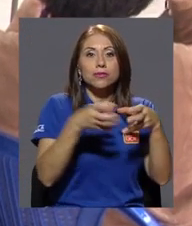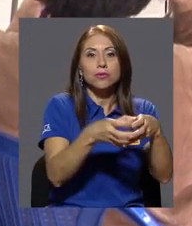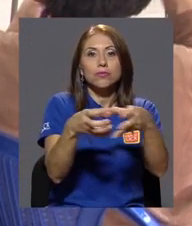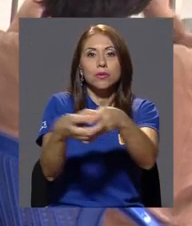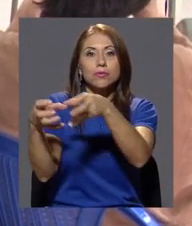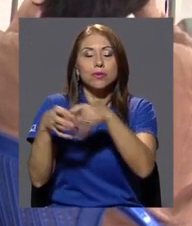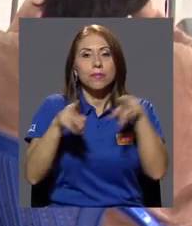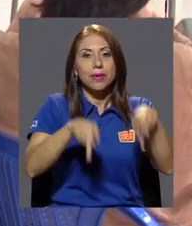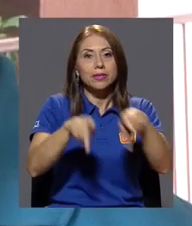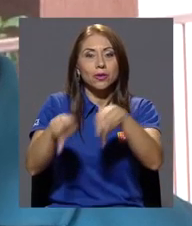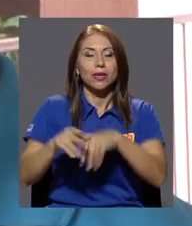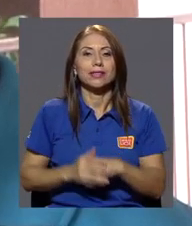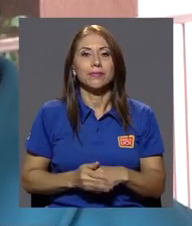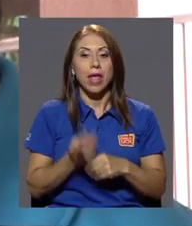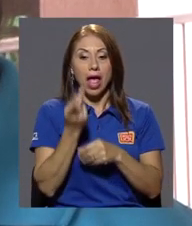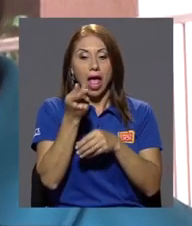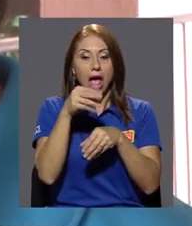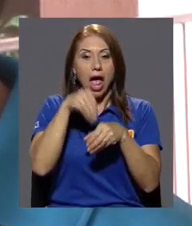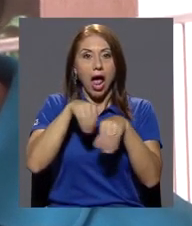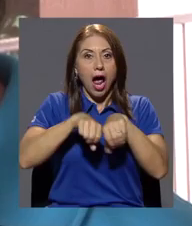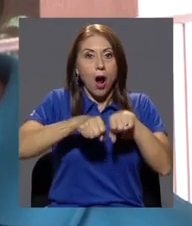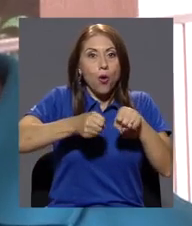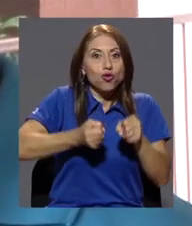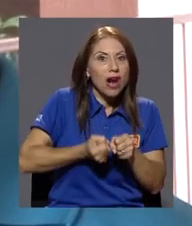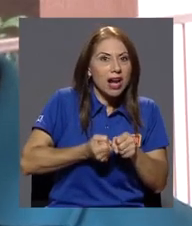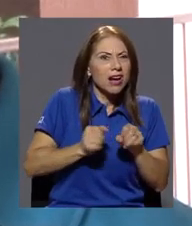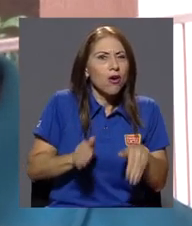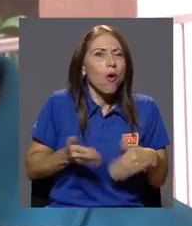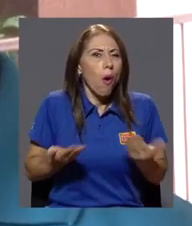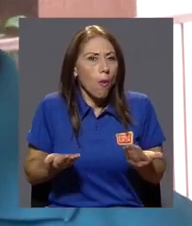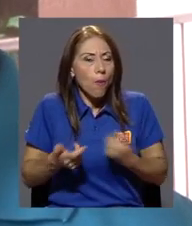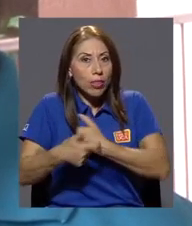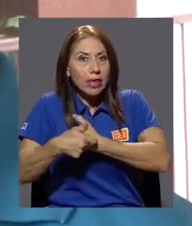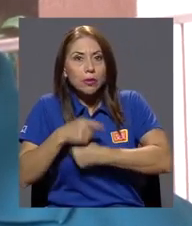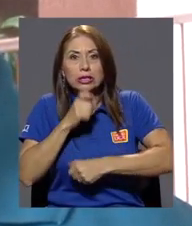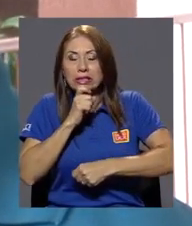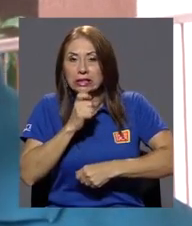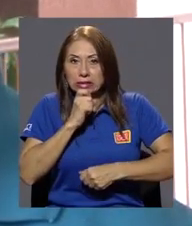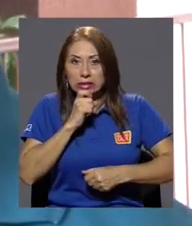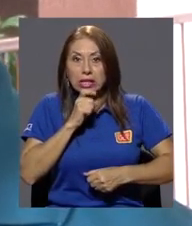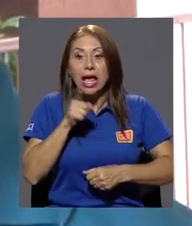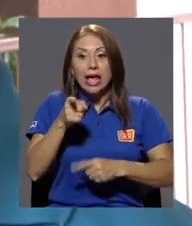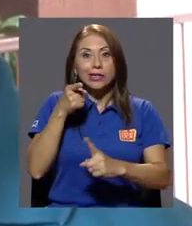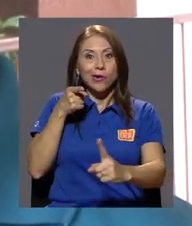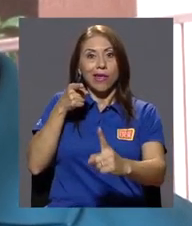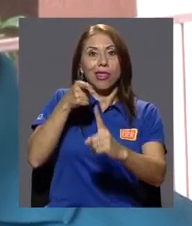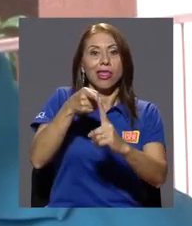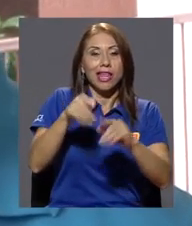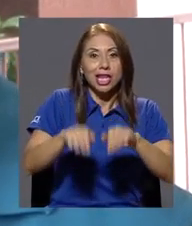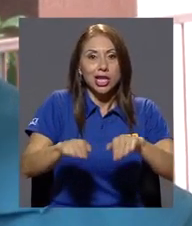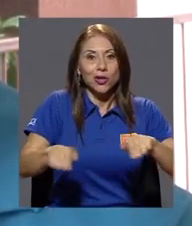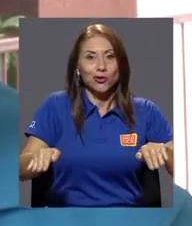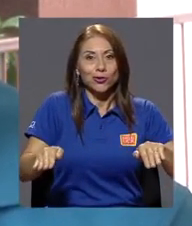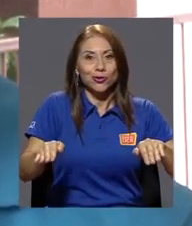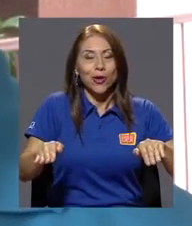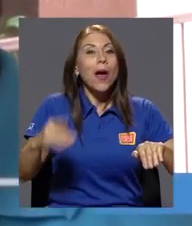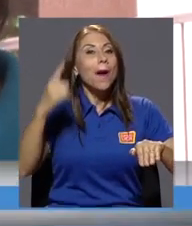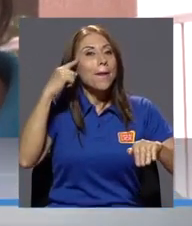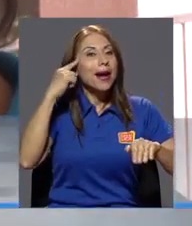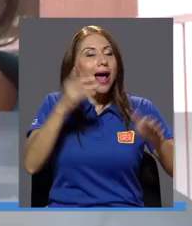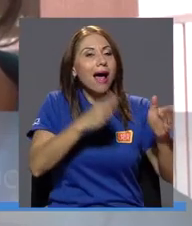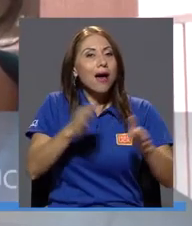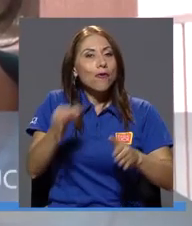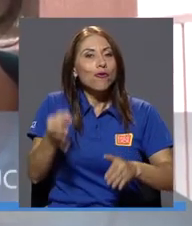población. ¿Cómo ahorrar en tiempos de crisis? Esto está dirigido en niños preparándose al futuro,